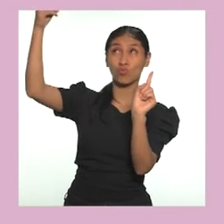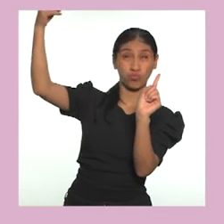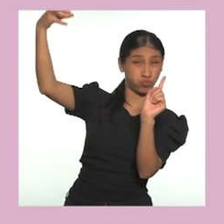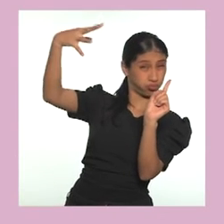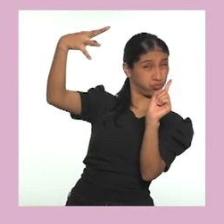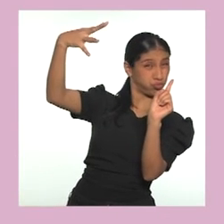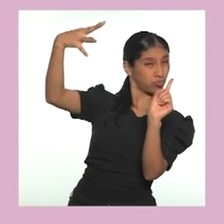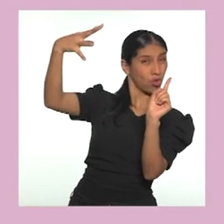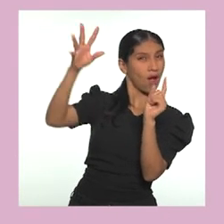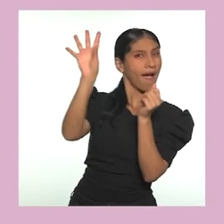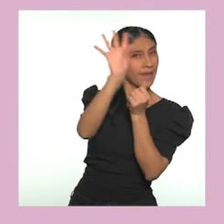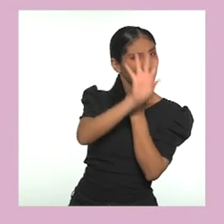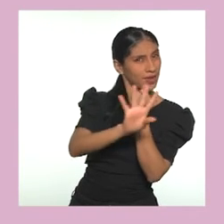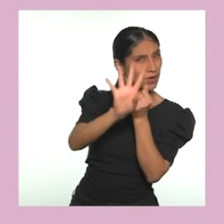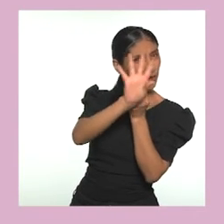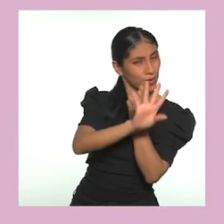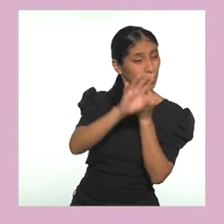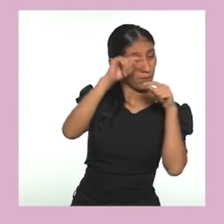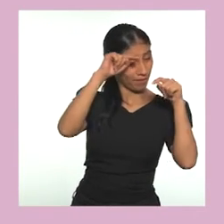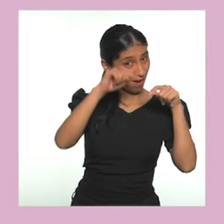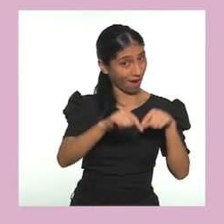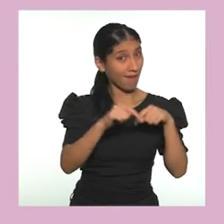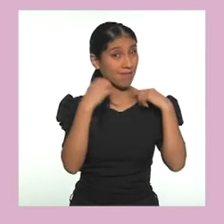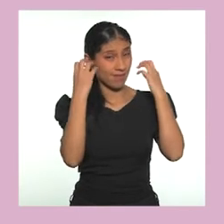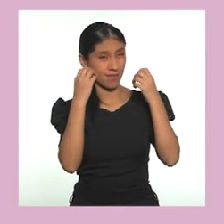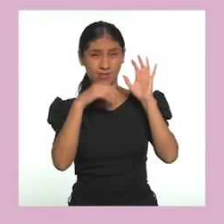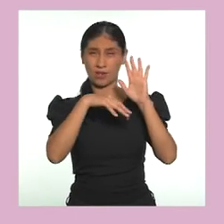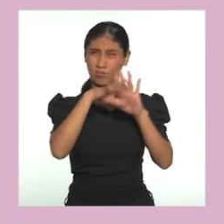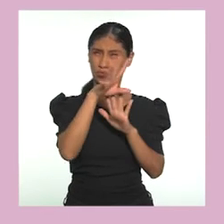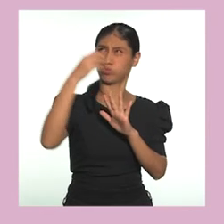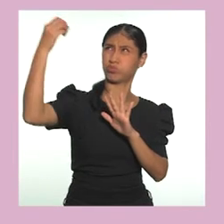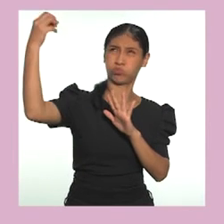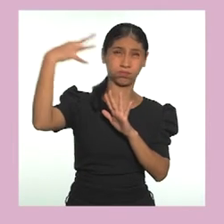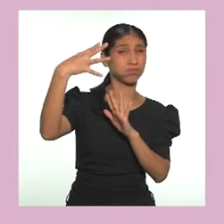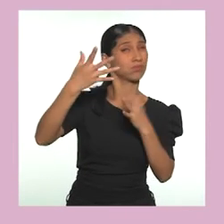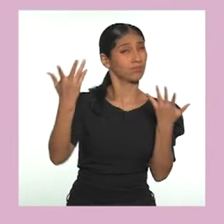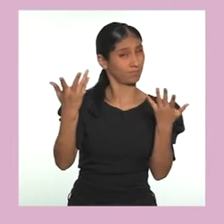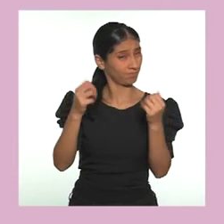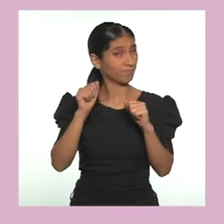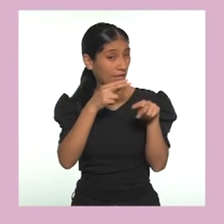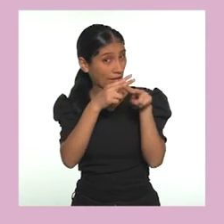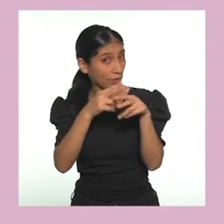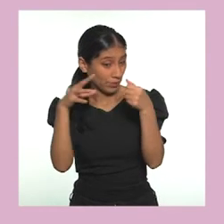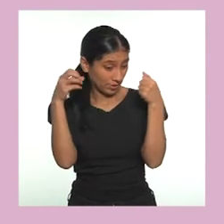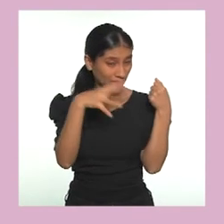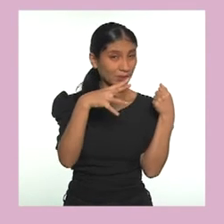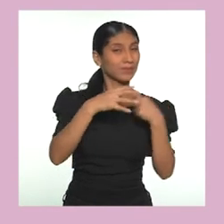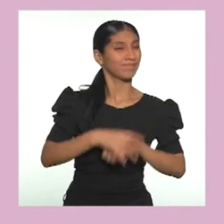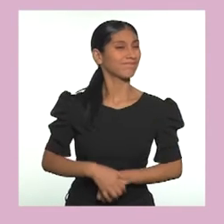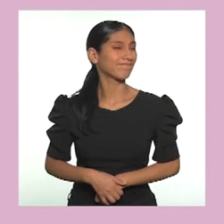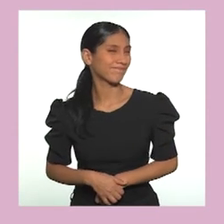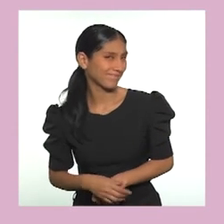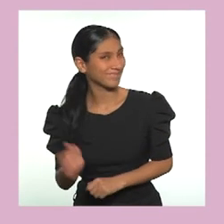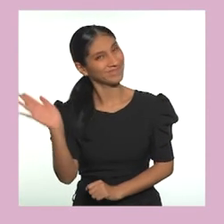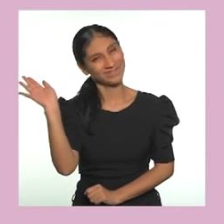fuerte. Sobre todo aquí en la sierra, es más fuerte aún. Sí, abuelita.